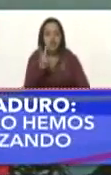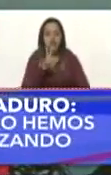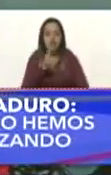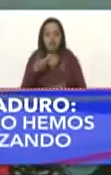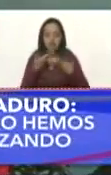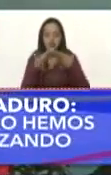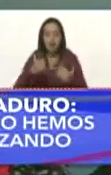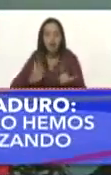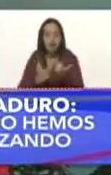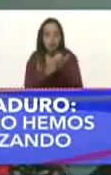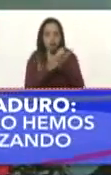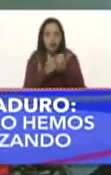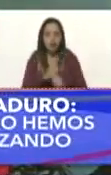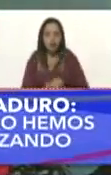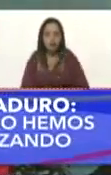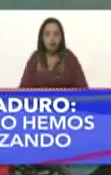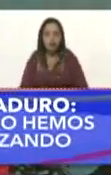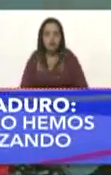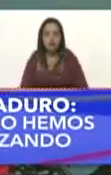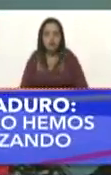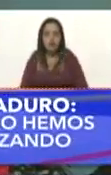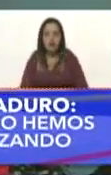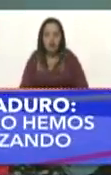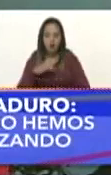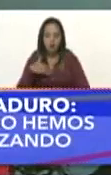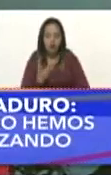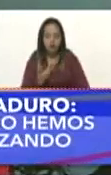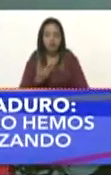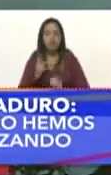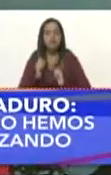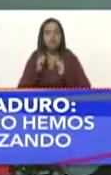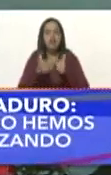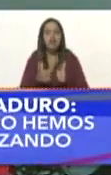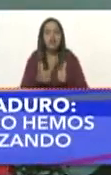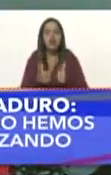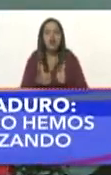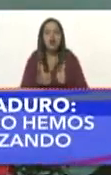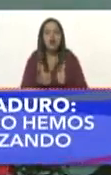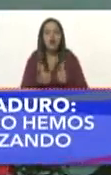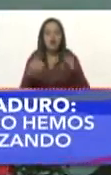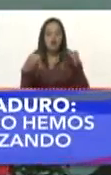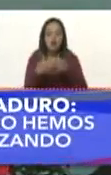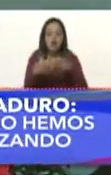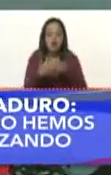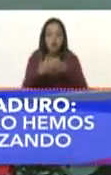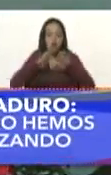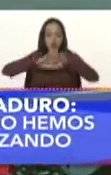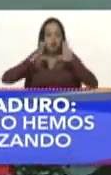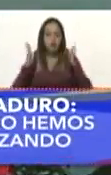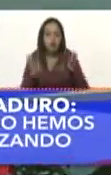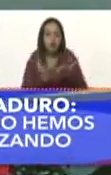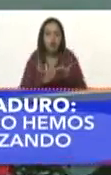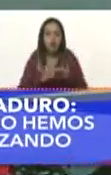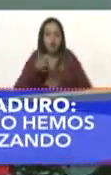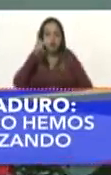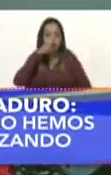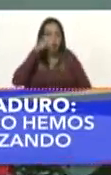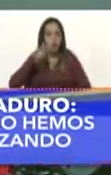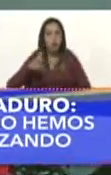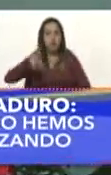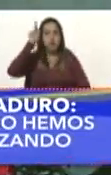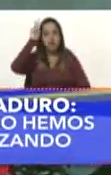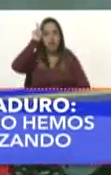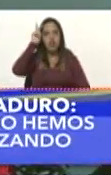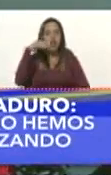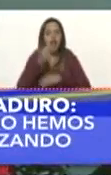apoyo para que se constituya una organización mundial de pueblos originarios y